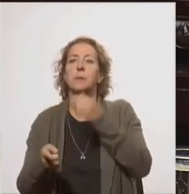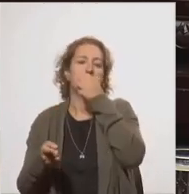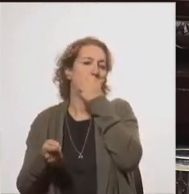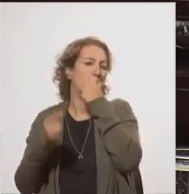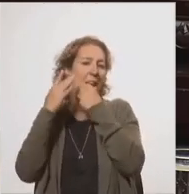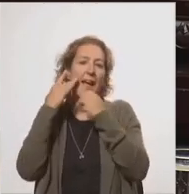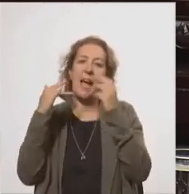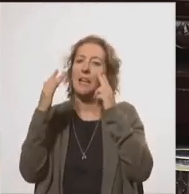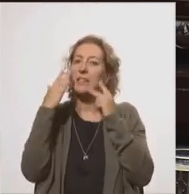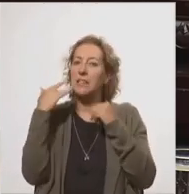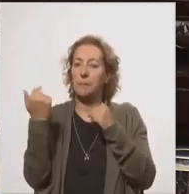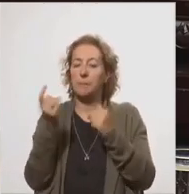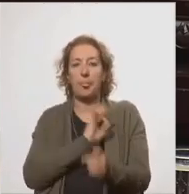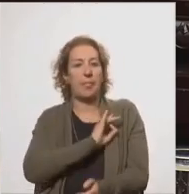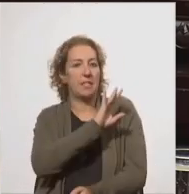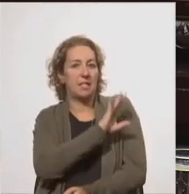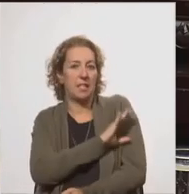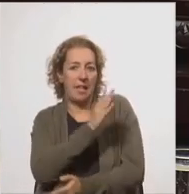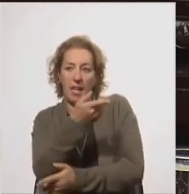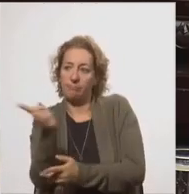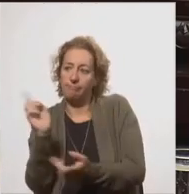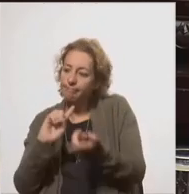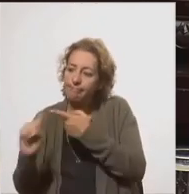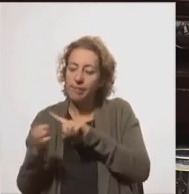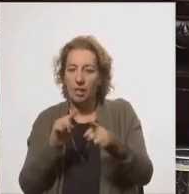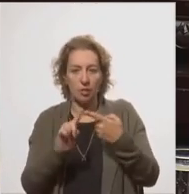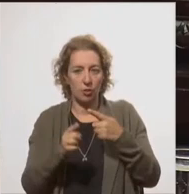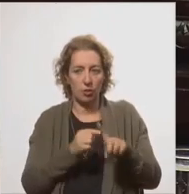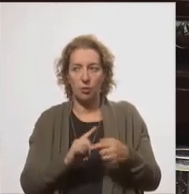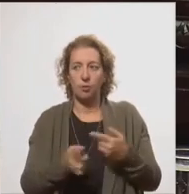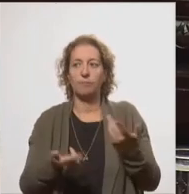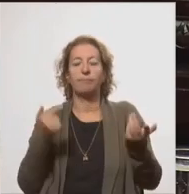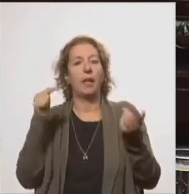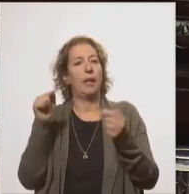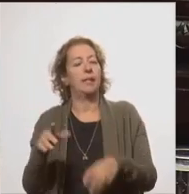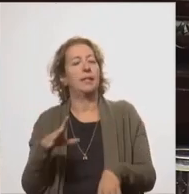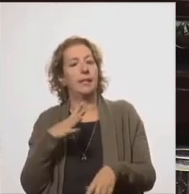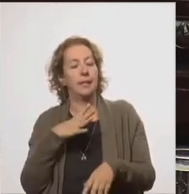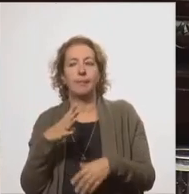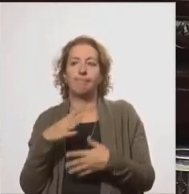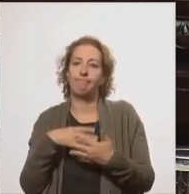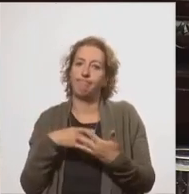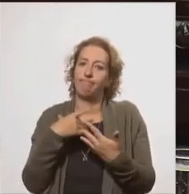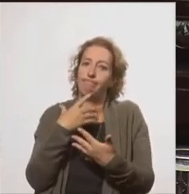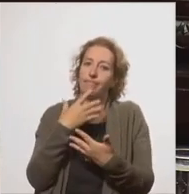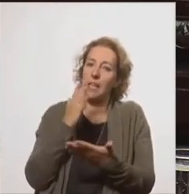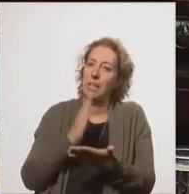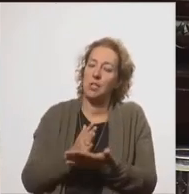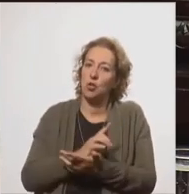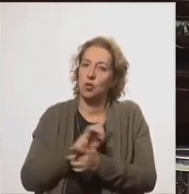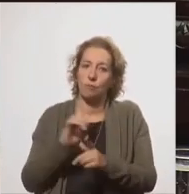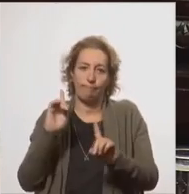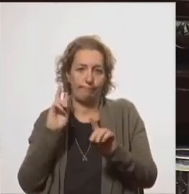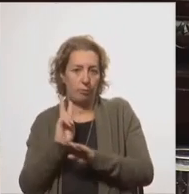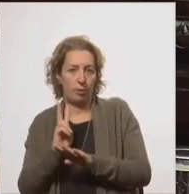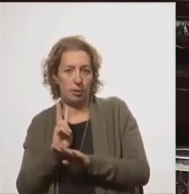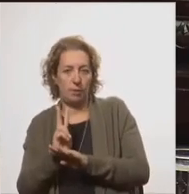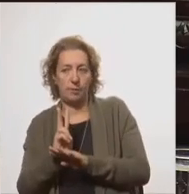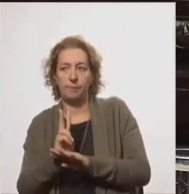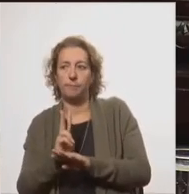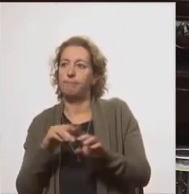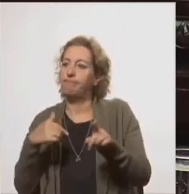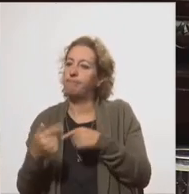que empezaba a vivir la vulneración de los derechos. Siguió con mucho interés el proceso político